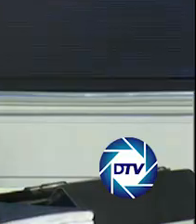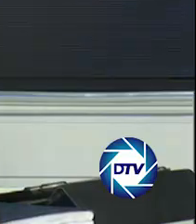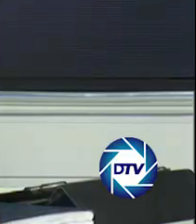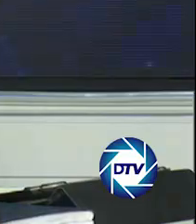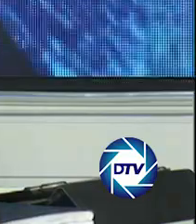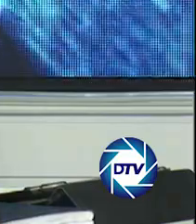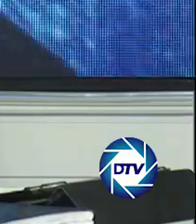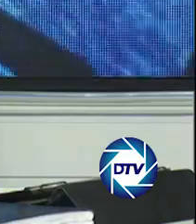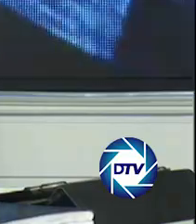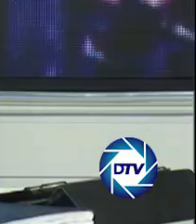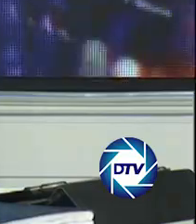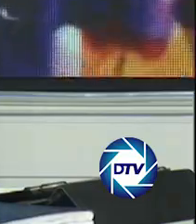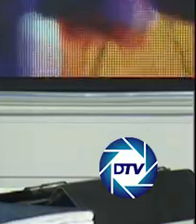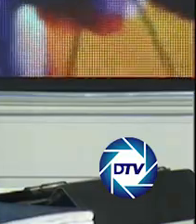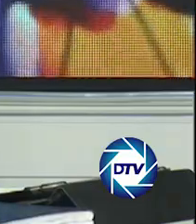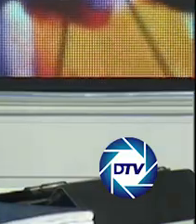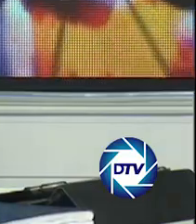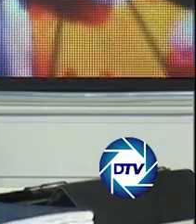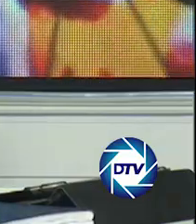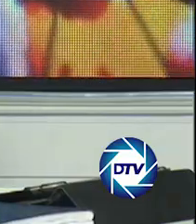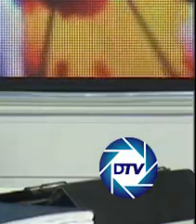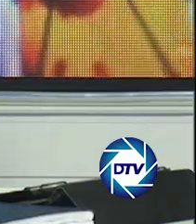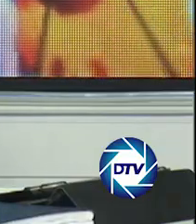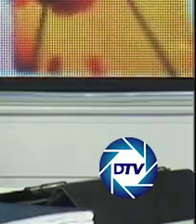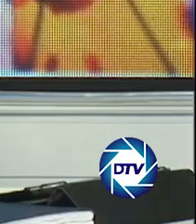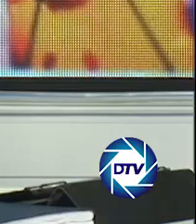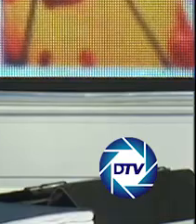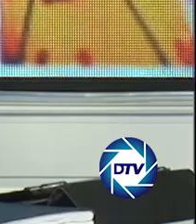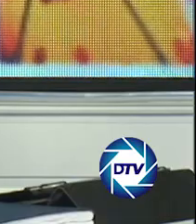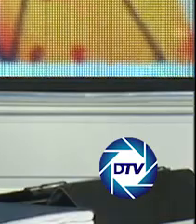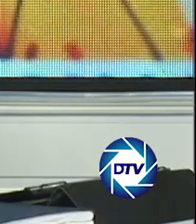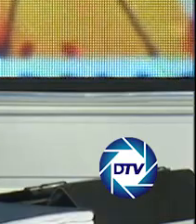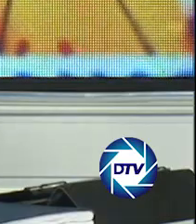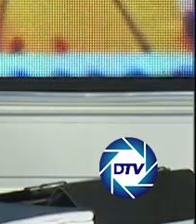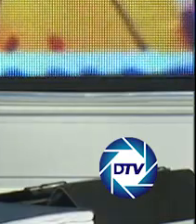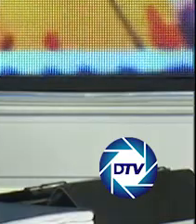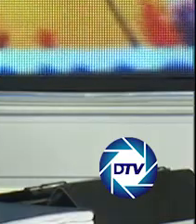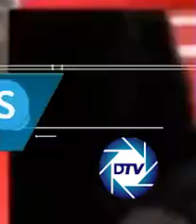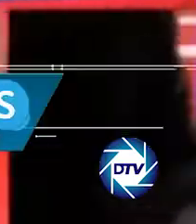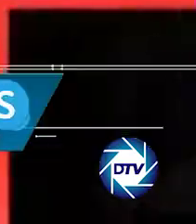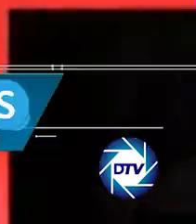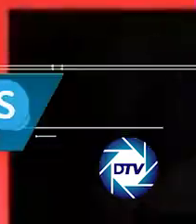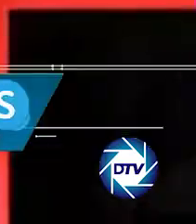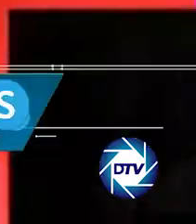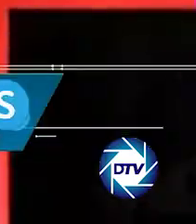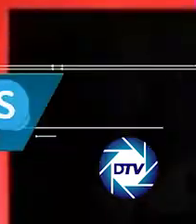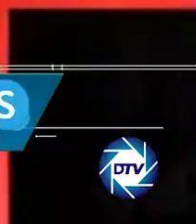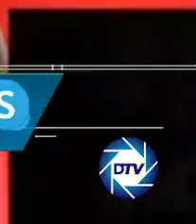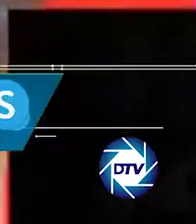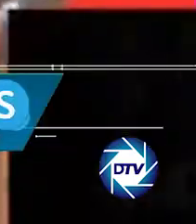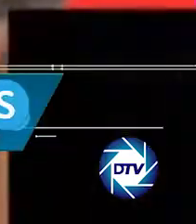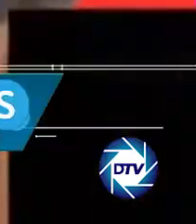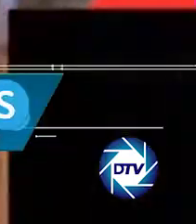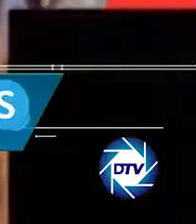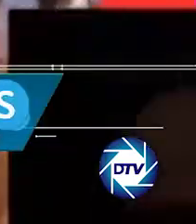4 años, que fueron los peores de la historia del PSOE en Andalucía y que al parecer incluso él podría empeorar, ¿no? Claro, es que ahí está, dice